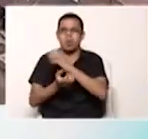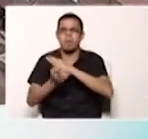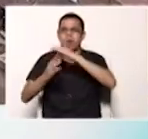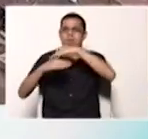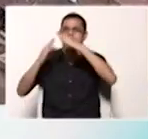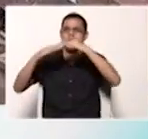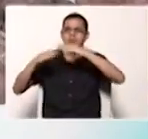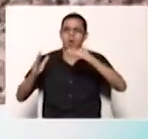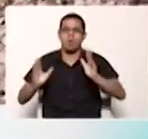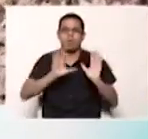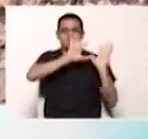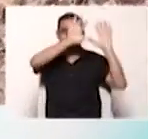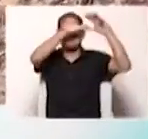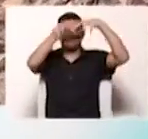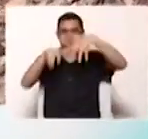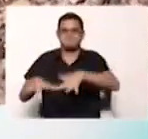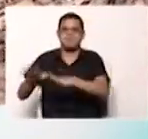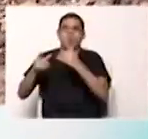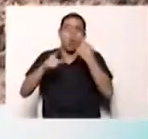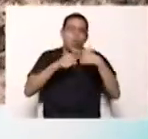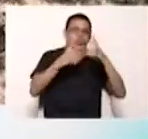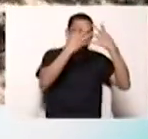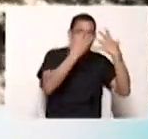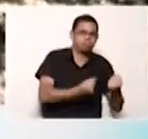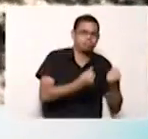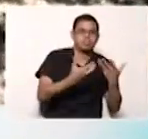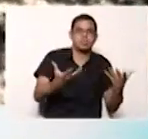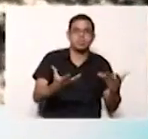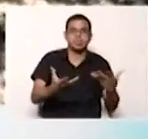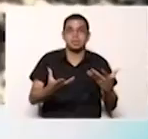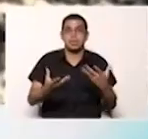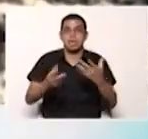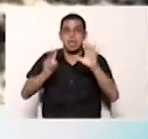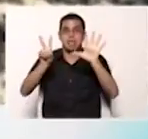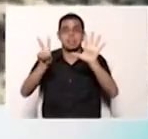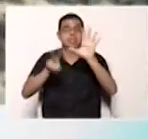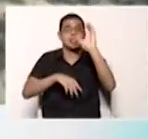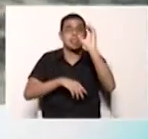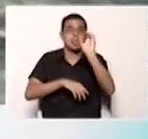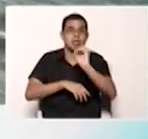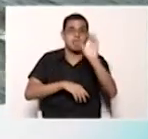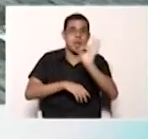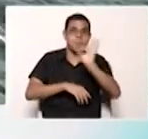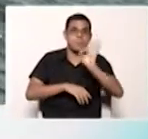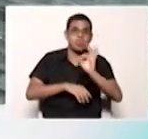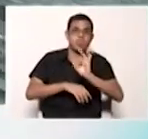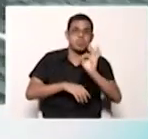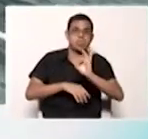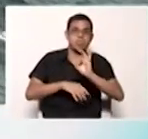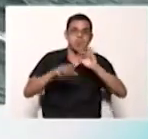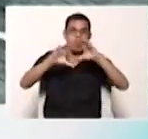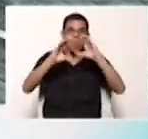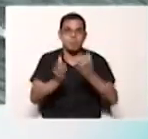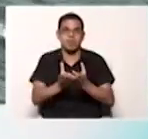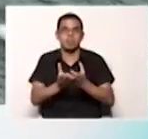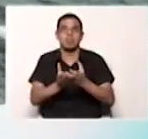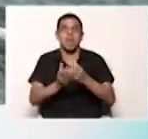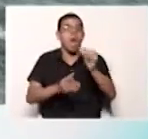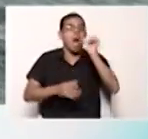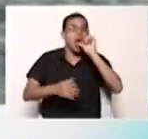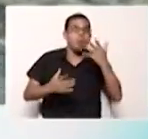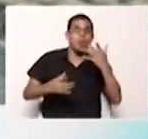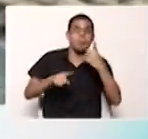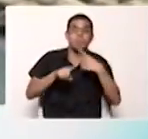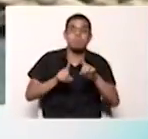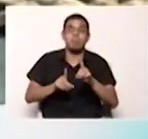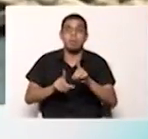otras veces terribles sequías. El 70% de nuestro planeta está cubierto de agua, pero